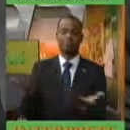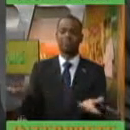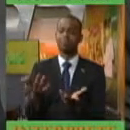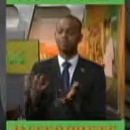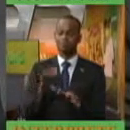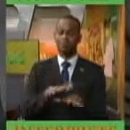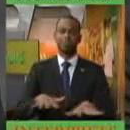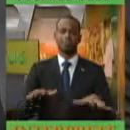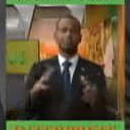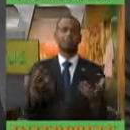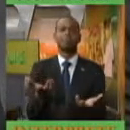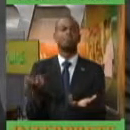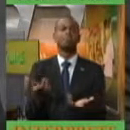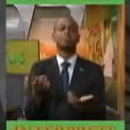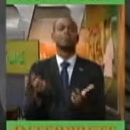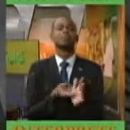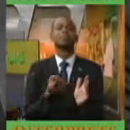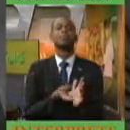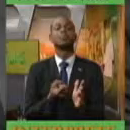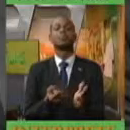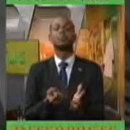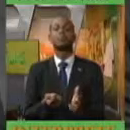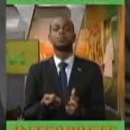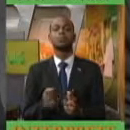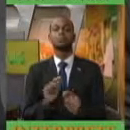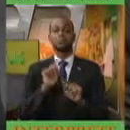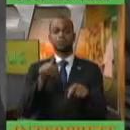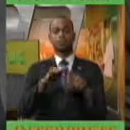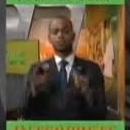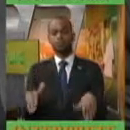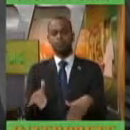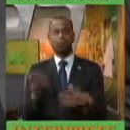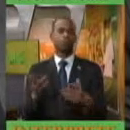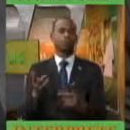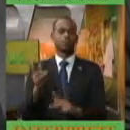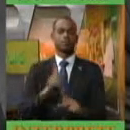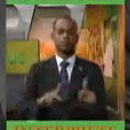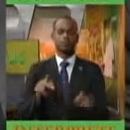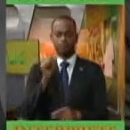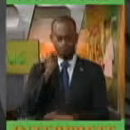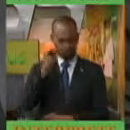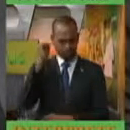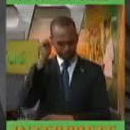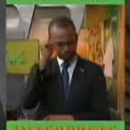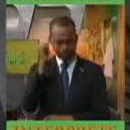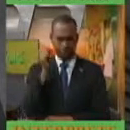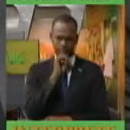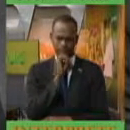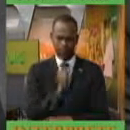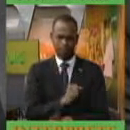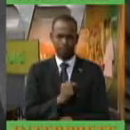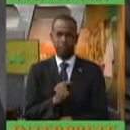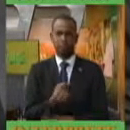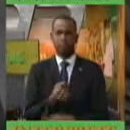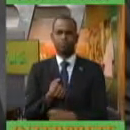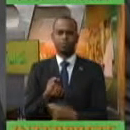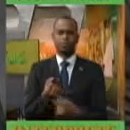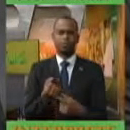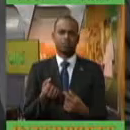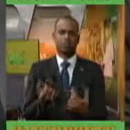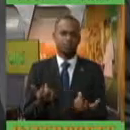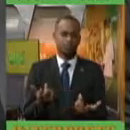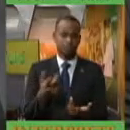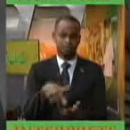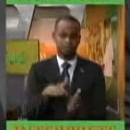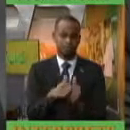los territorios es el siguiente. Muchas veces íbamos a la casa de las personas adultas mayores y